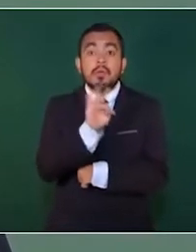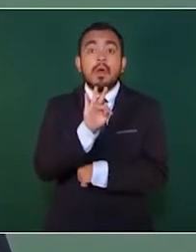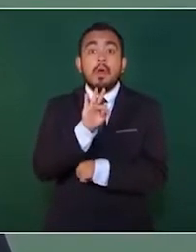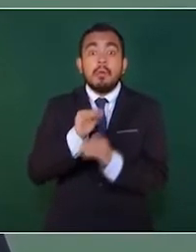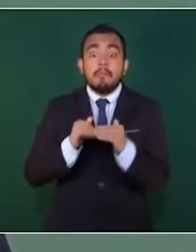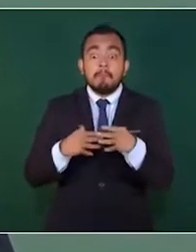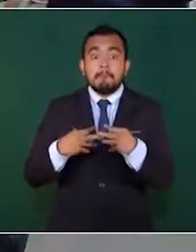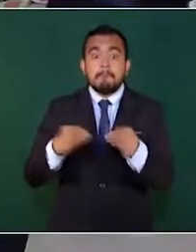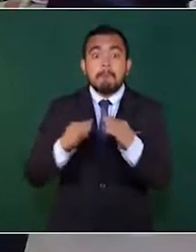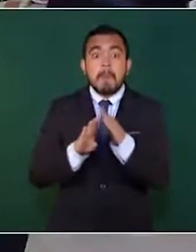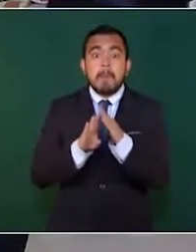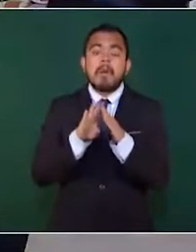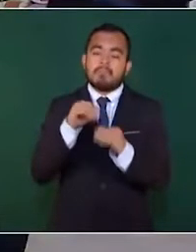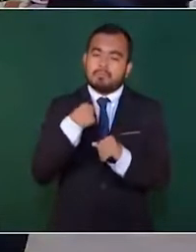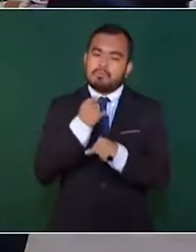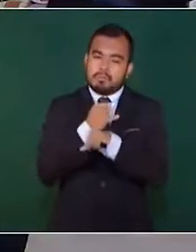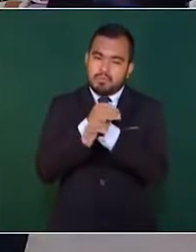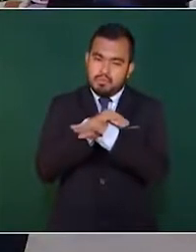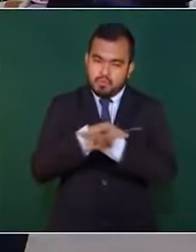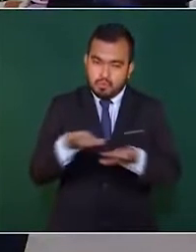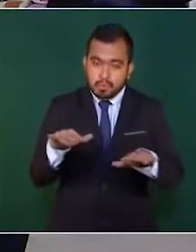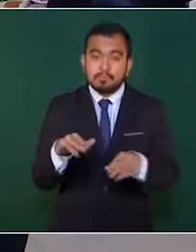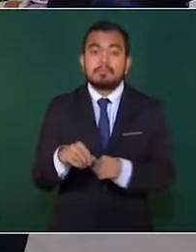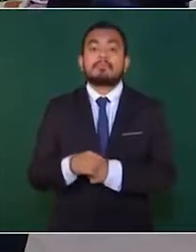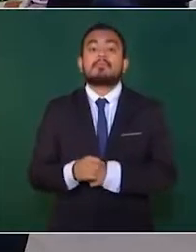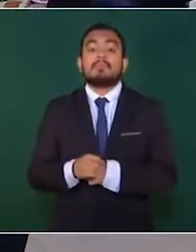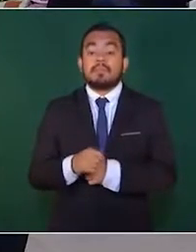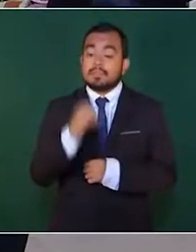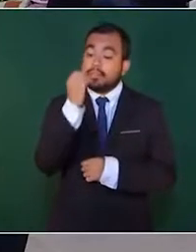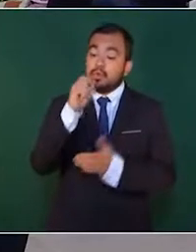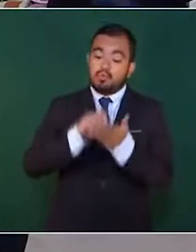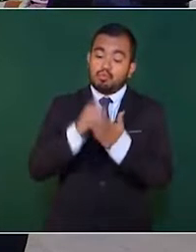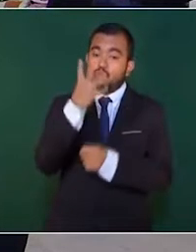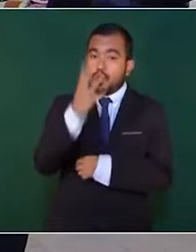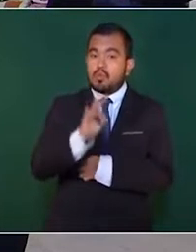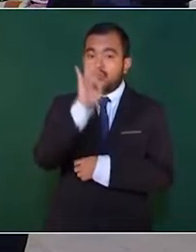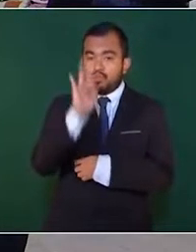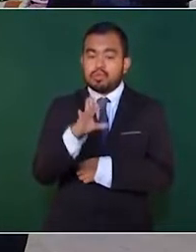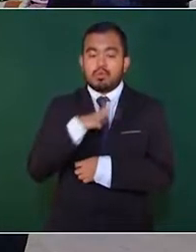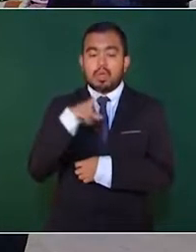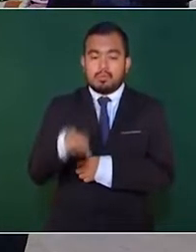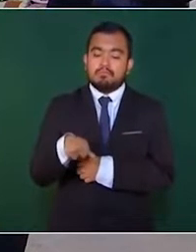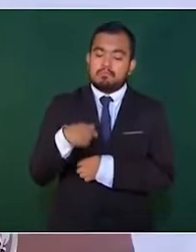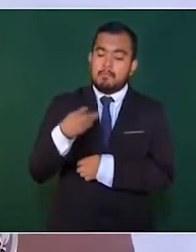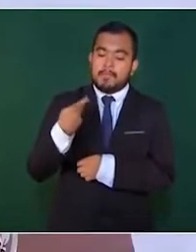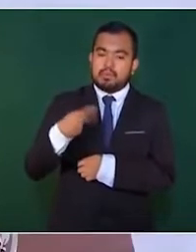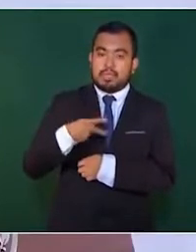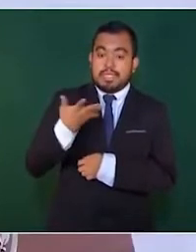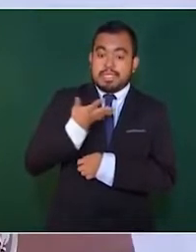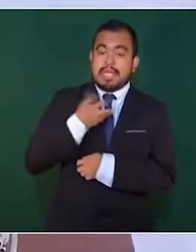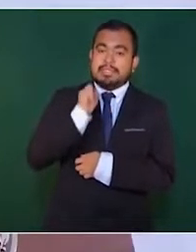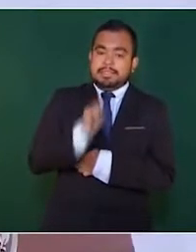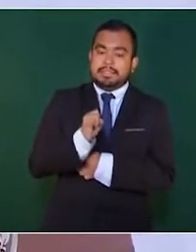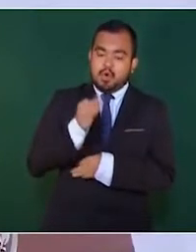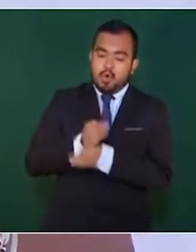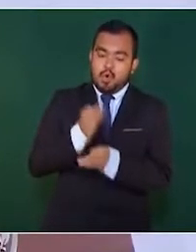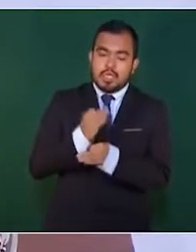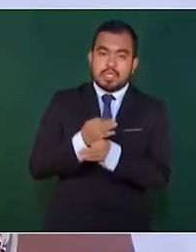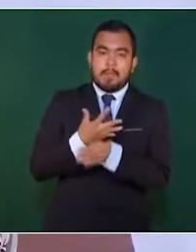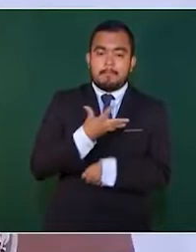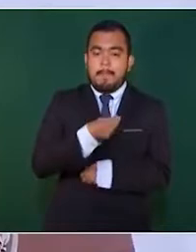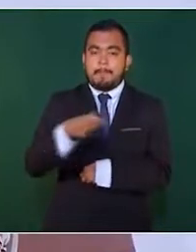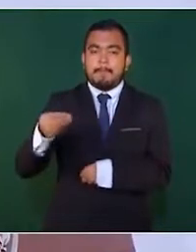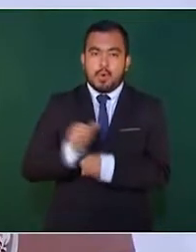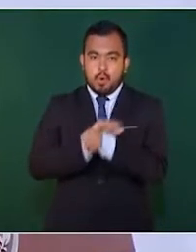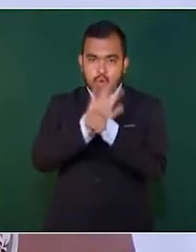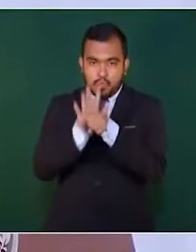informaremos oportunamente. 0.4% son los casos activos, el resto es simplemente la suma de todos los eventos